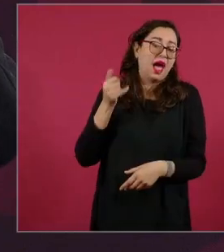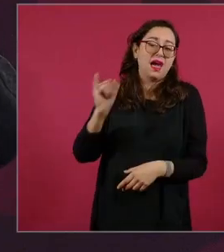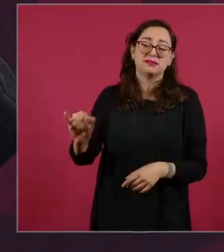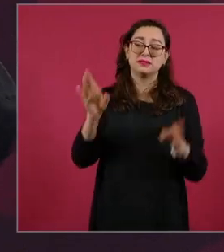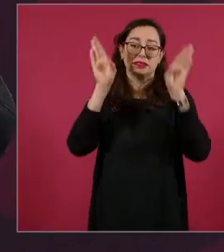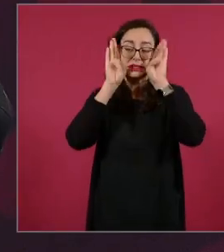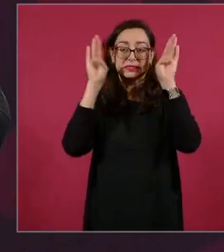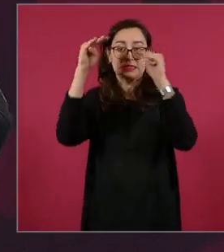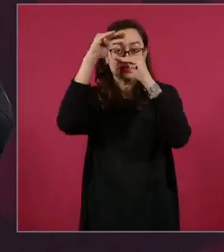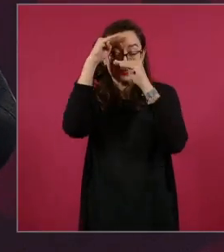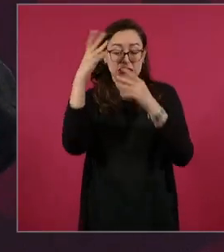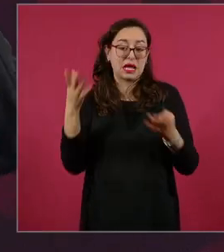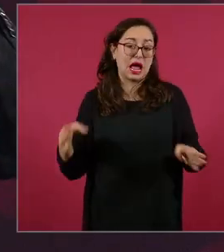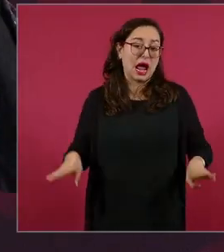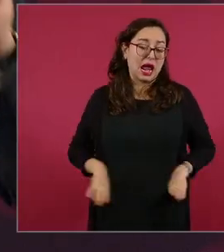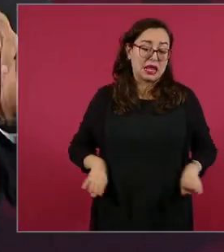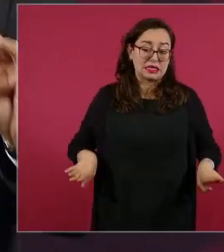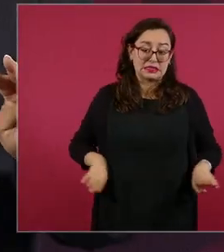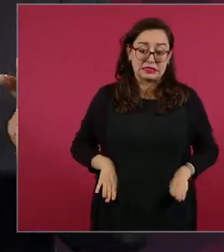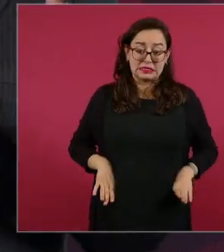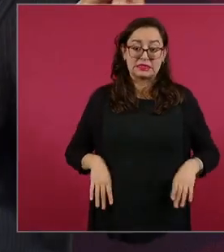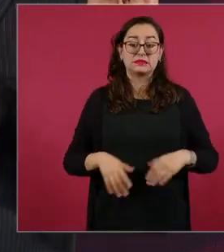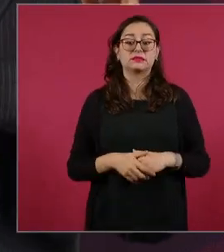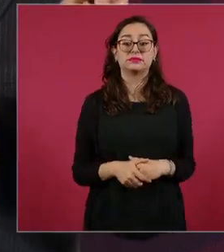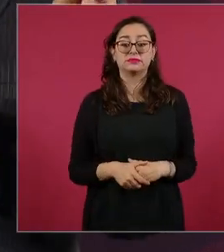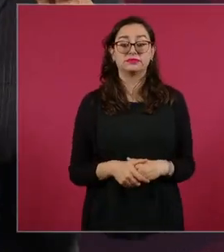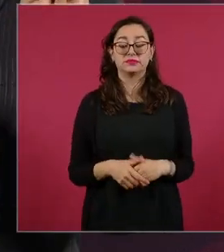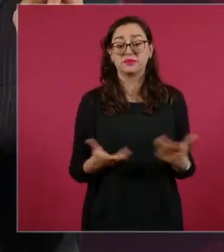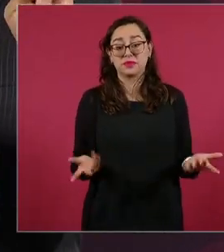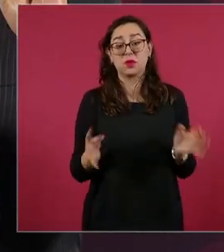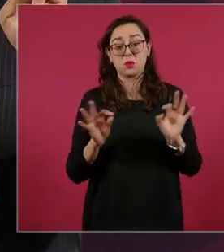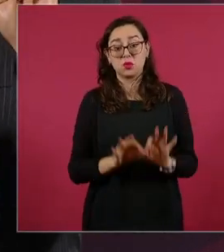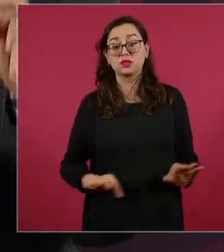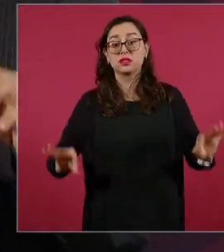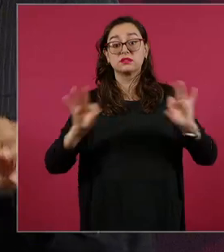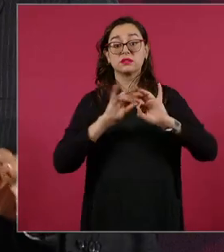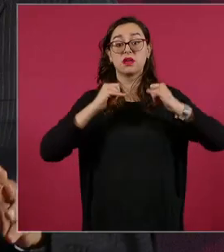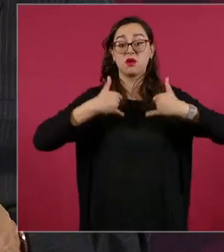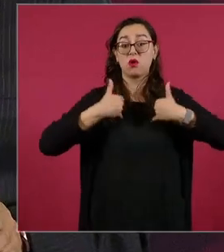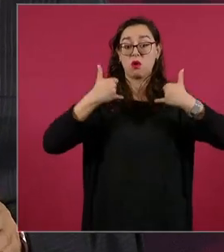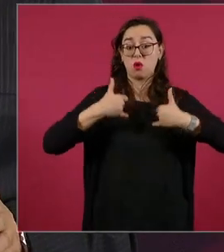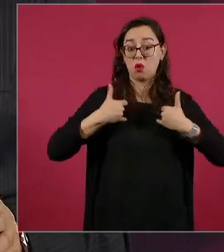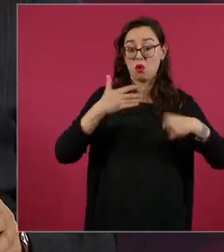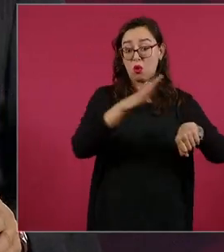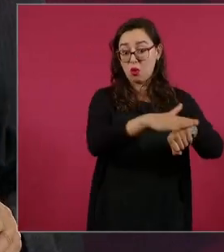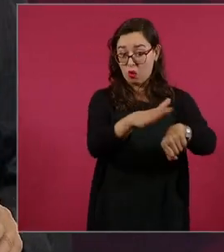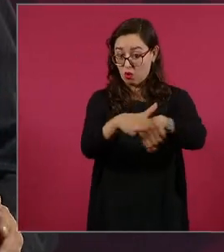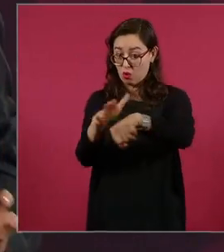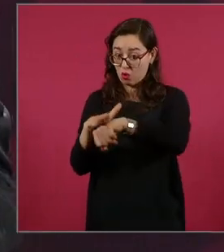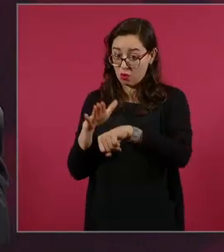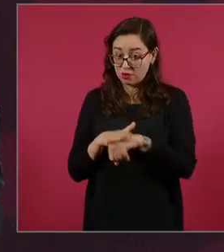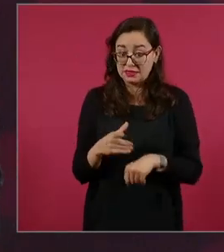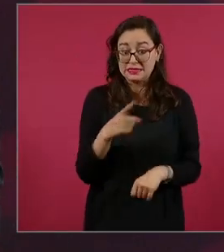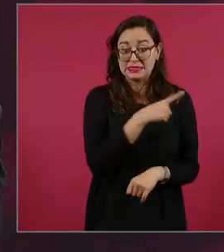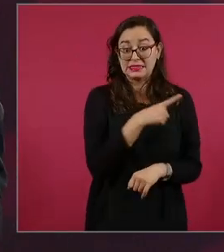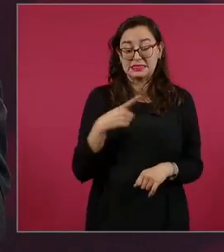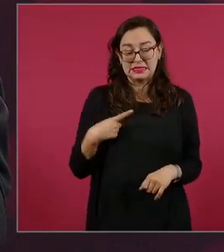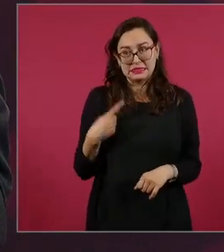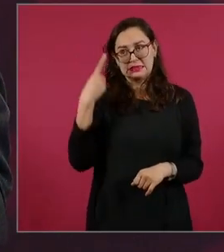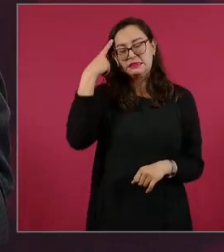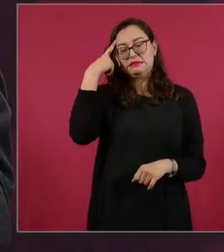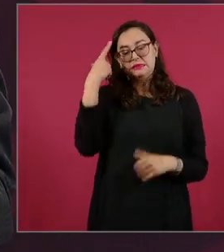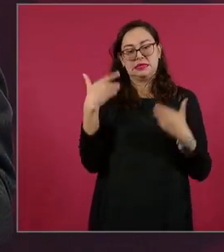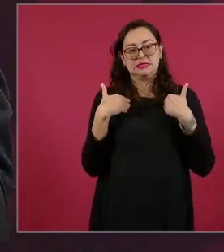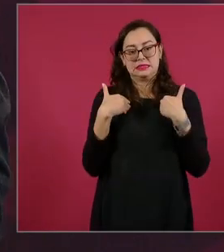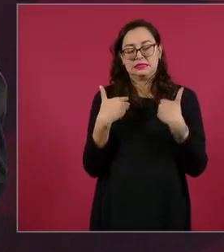pero ayuda mucho a entender cómo son